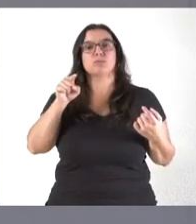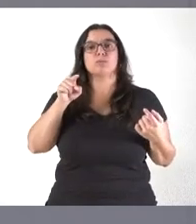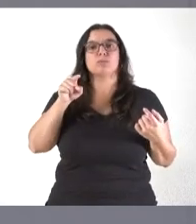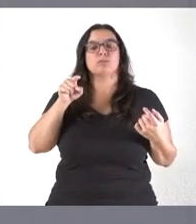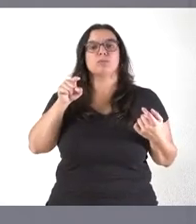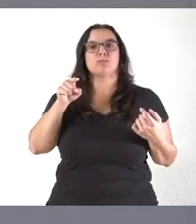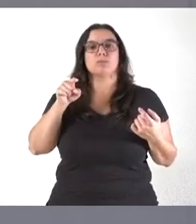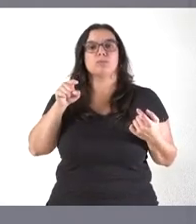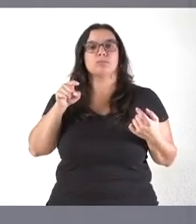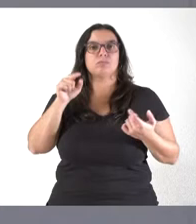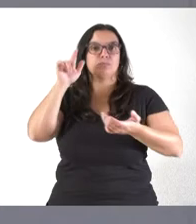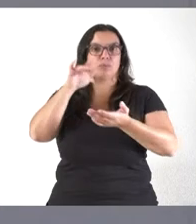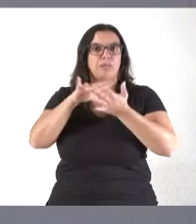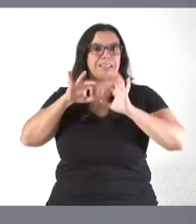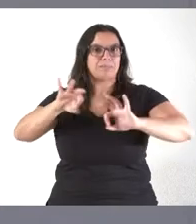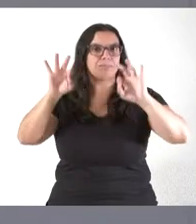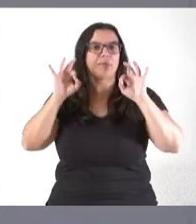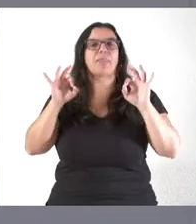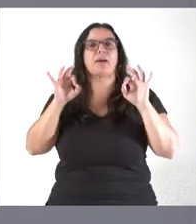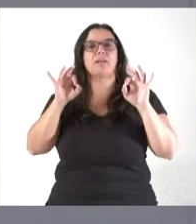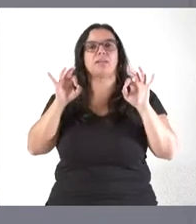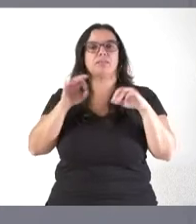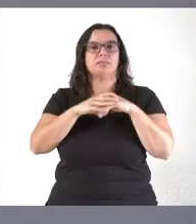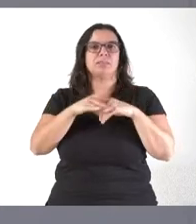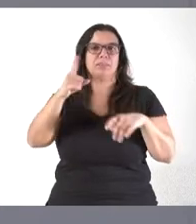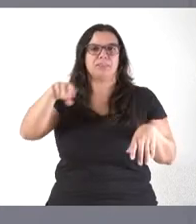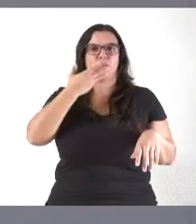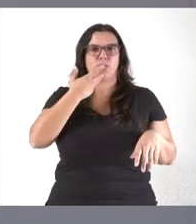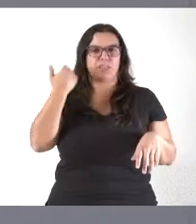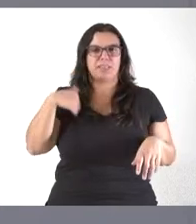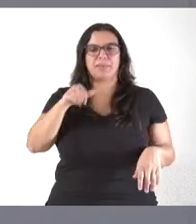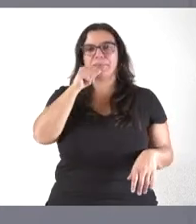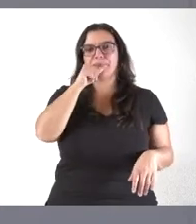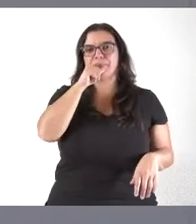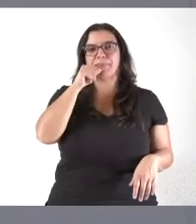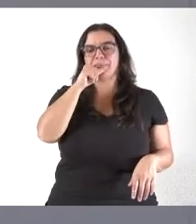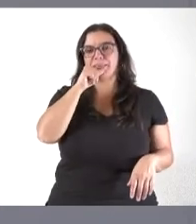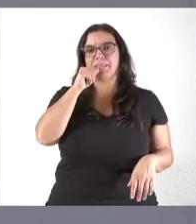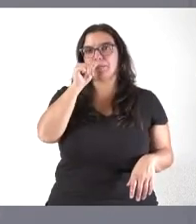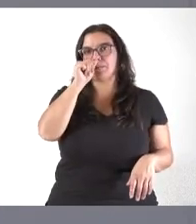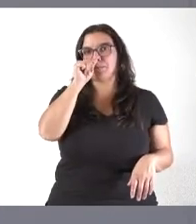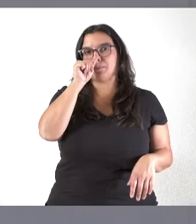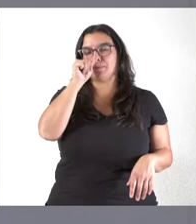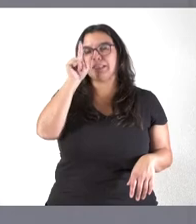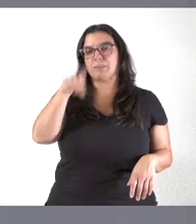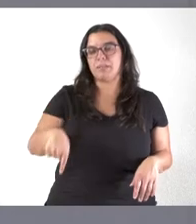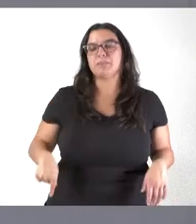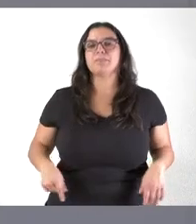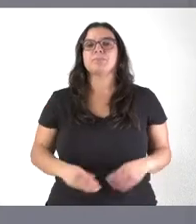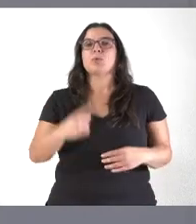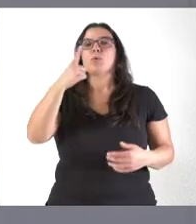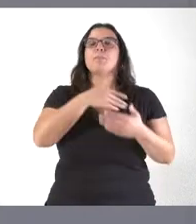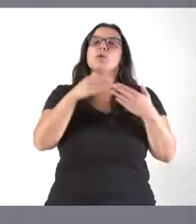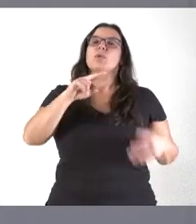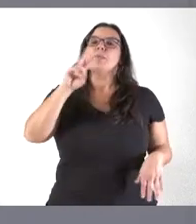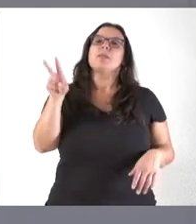rural de forma muy especial en nuestras localidades Entonces ya conocían Por otra parte un millón de